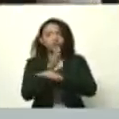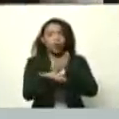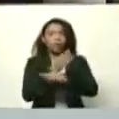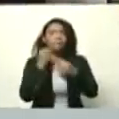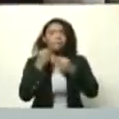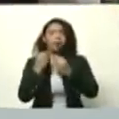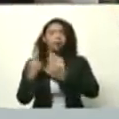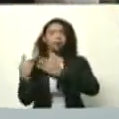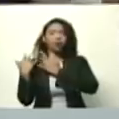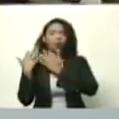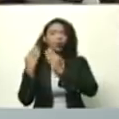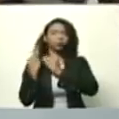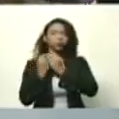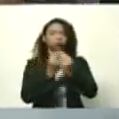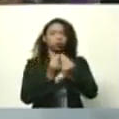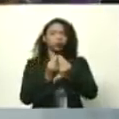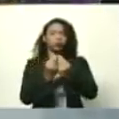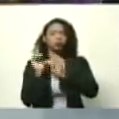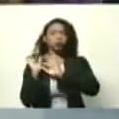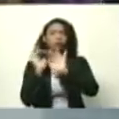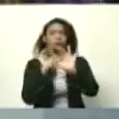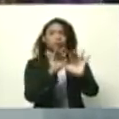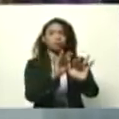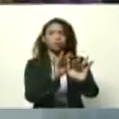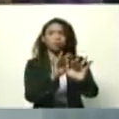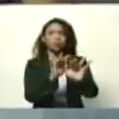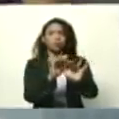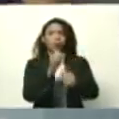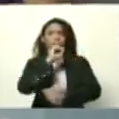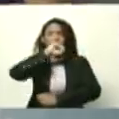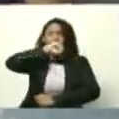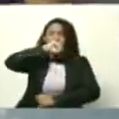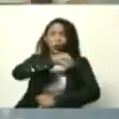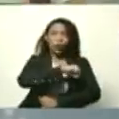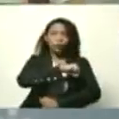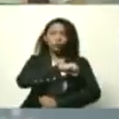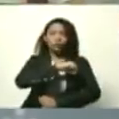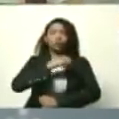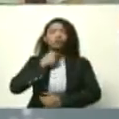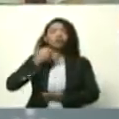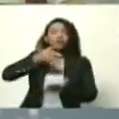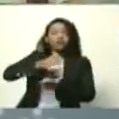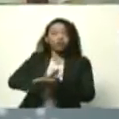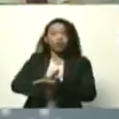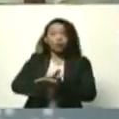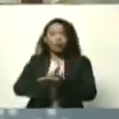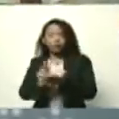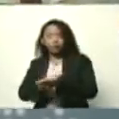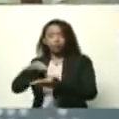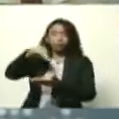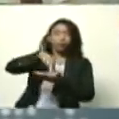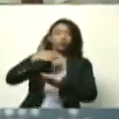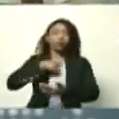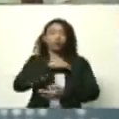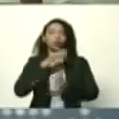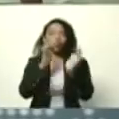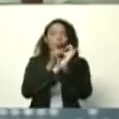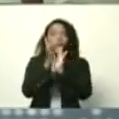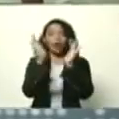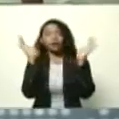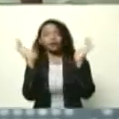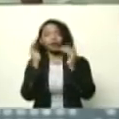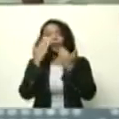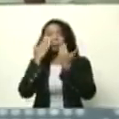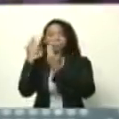acompañar lo que fue la pasión, la muerte y la resurrección de nuestro Jesucristo.